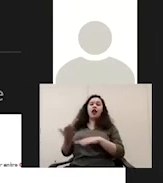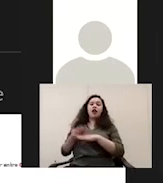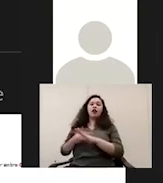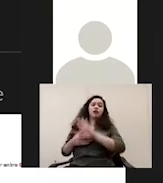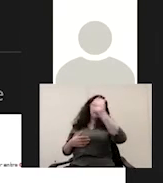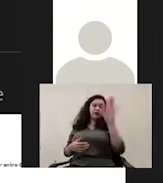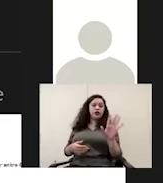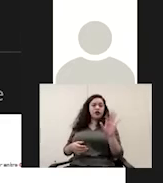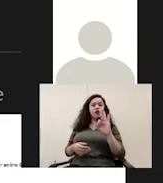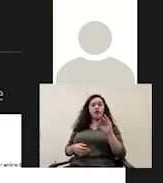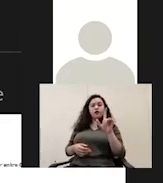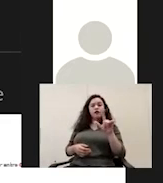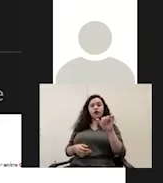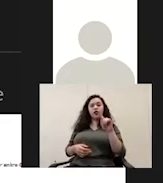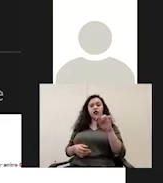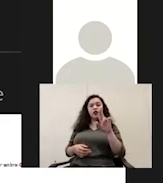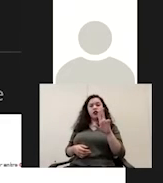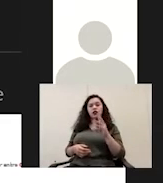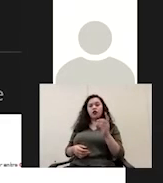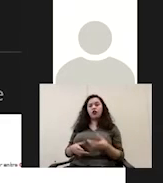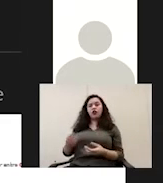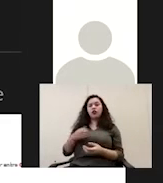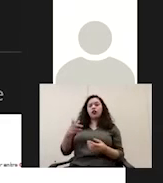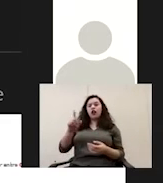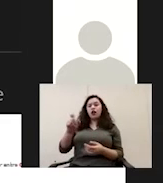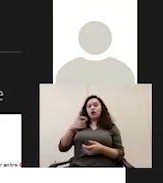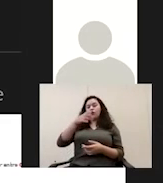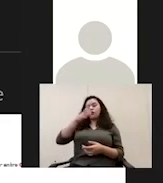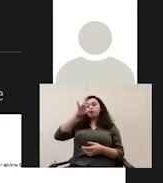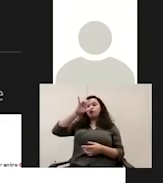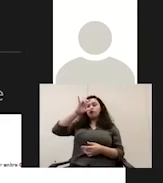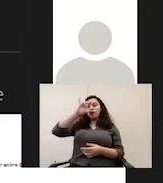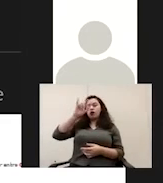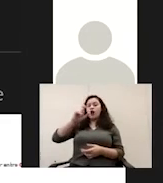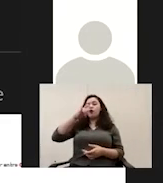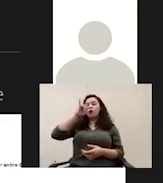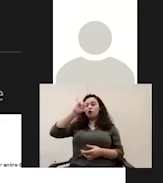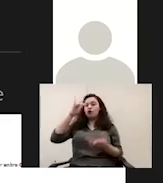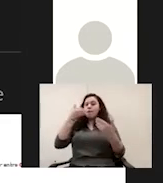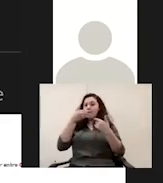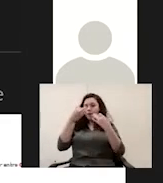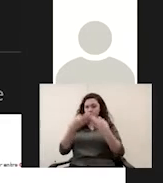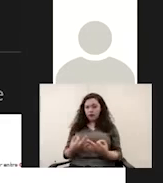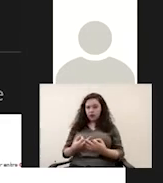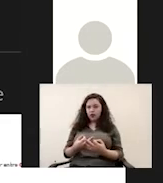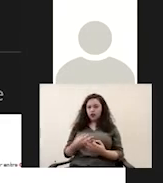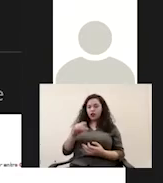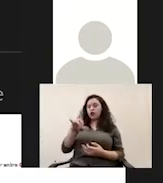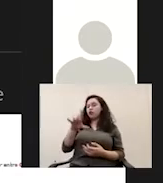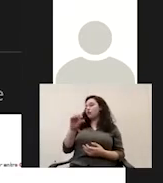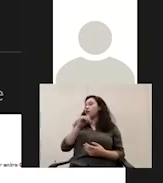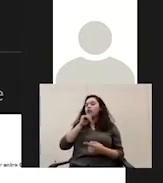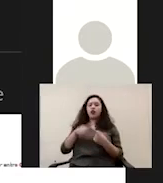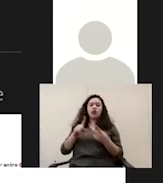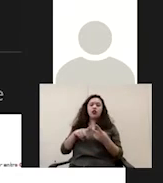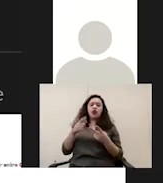debe garantizar que el agua que están tomando es un agua de calidad. Esa agua no debe tener cloro, debe estar libre de